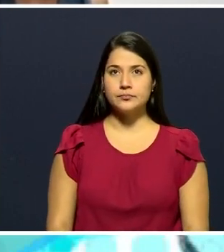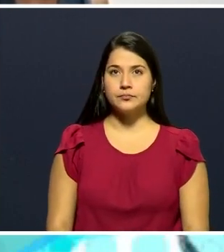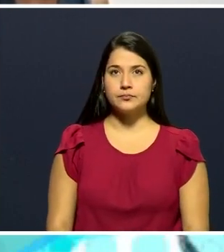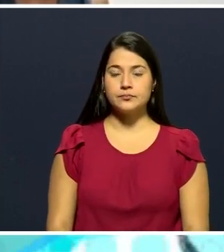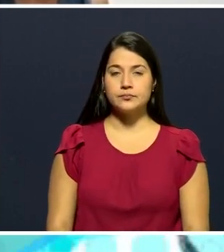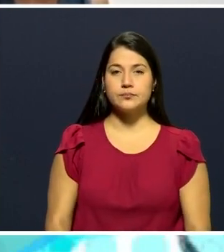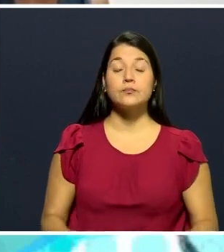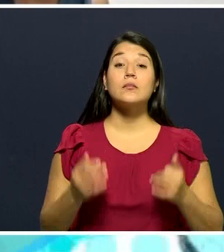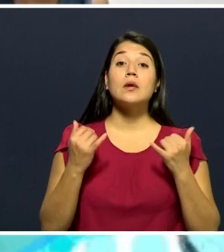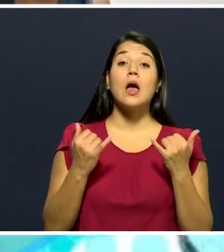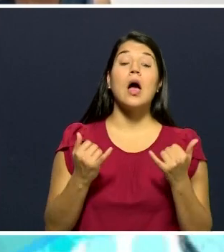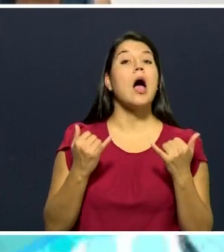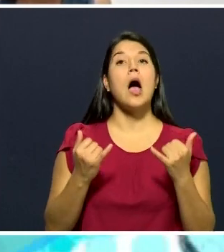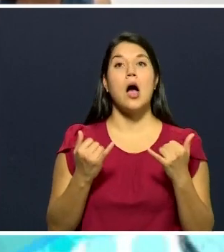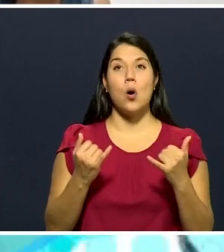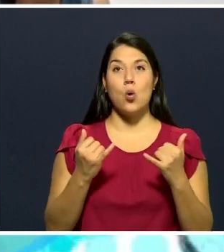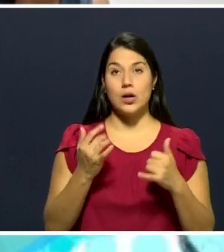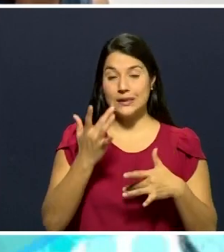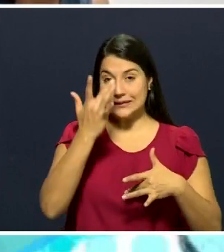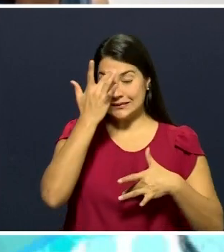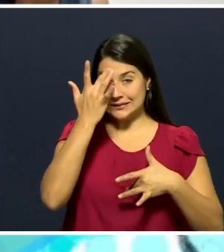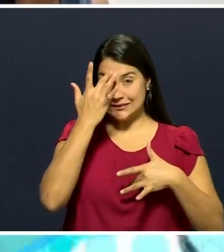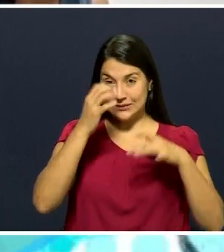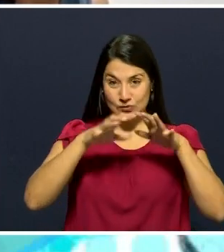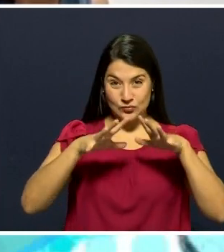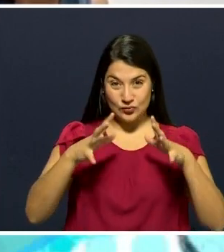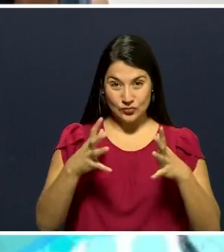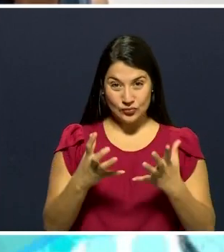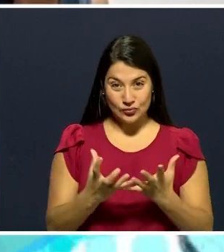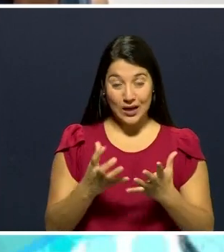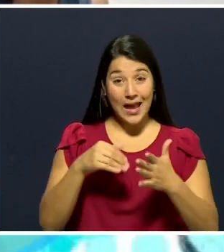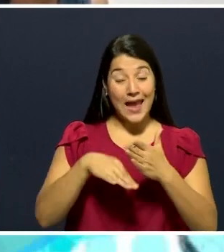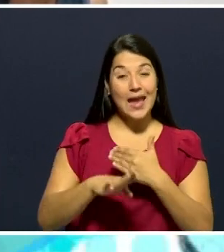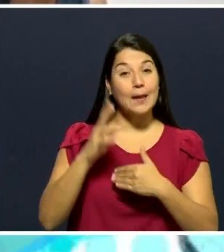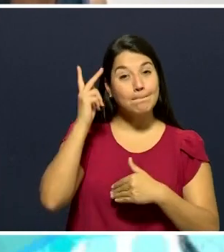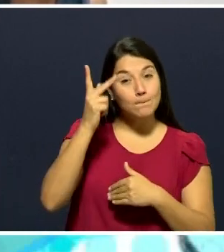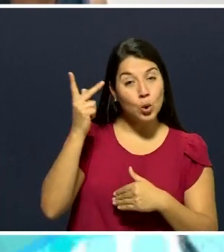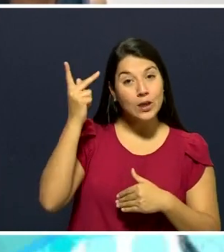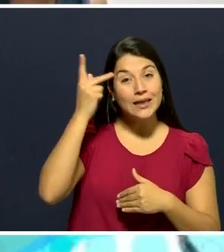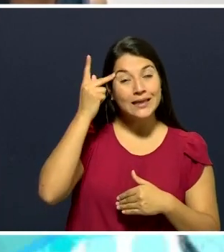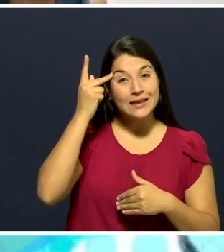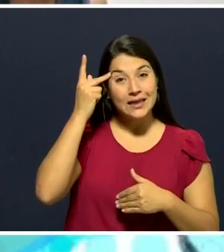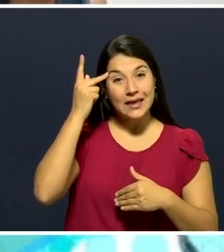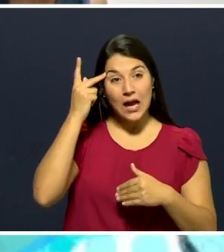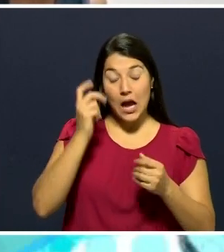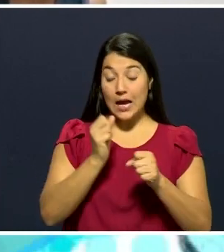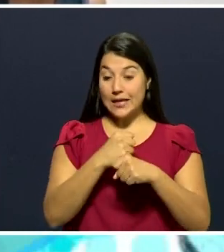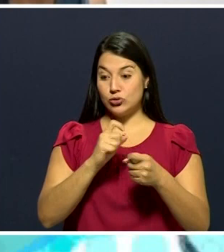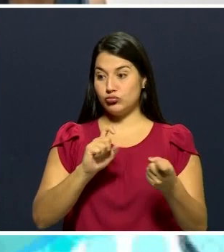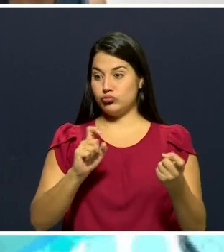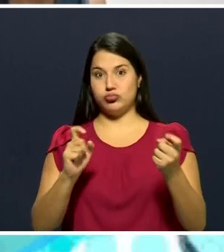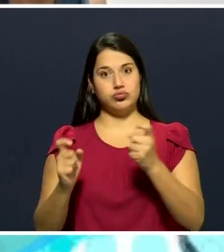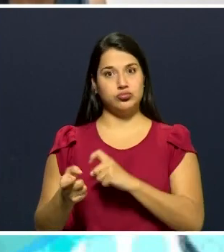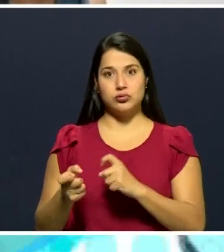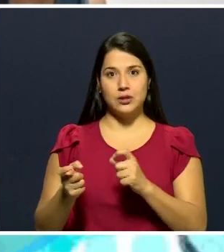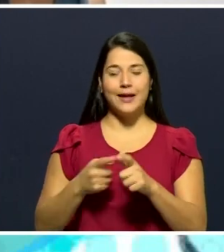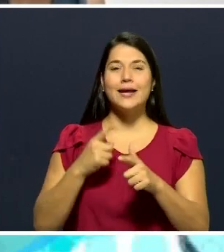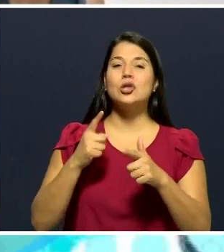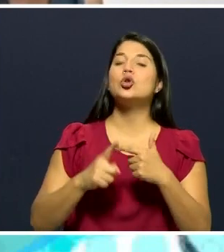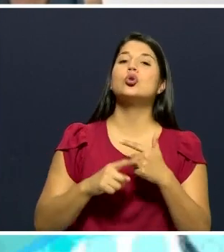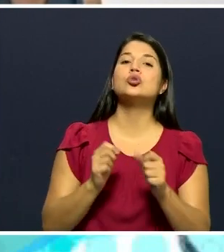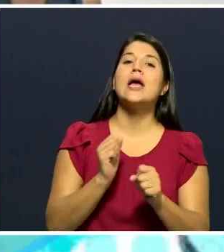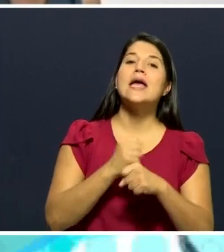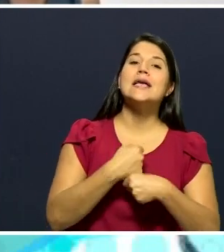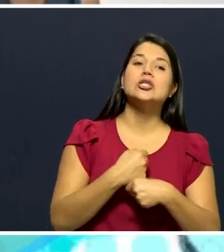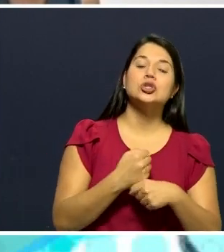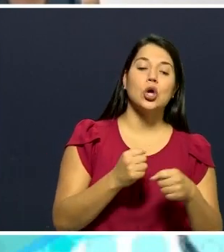El efecto pandemia en la política imprimió un giro y aglutinó 3 núcleos políticos